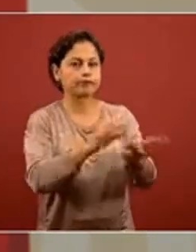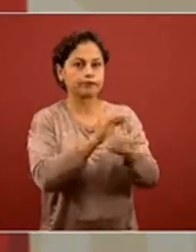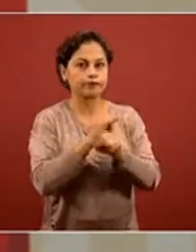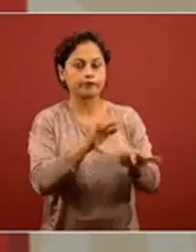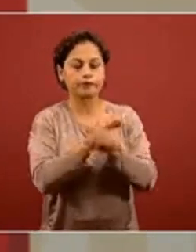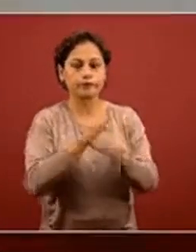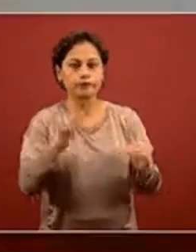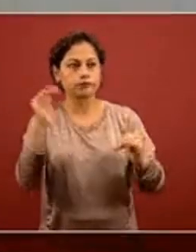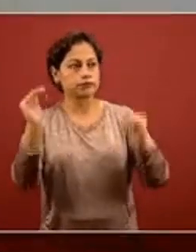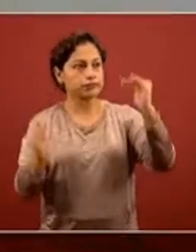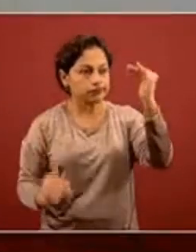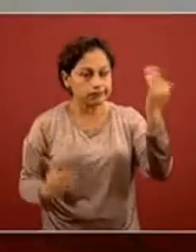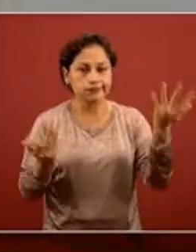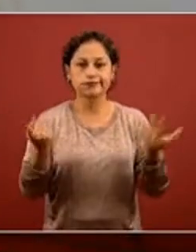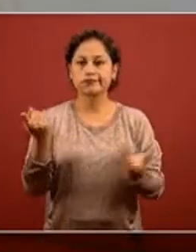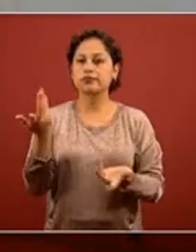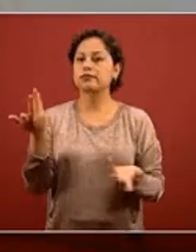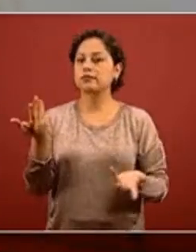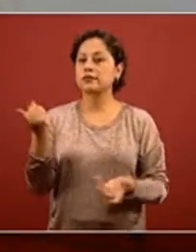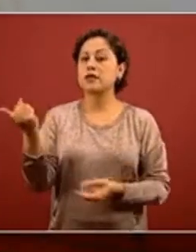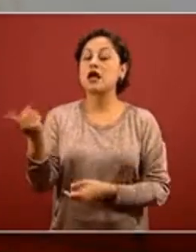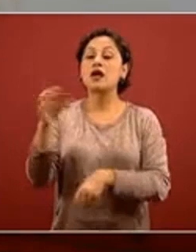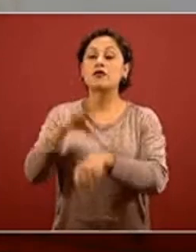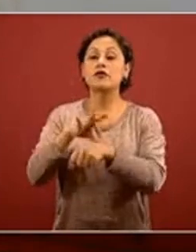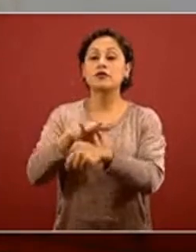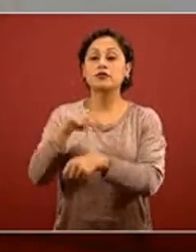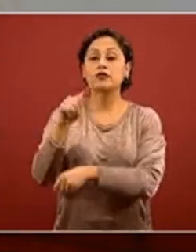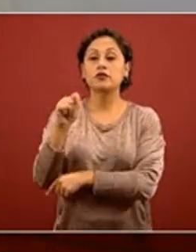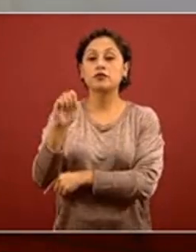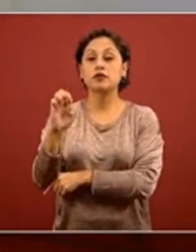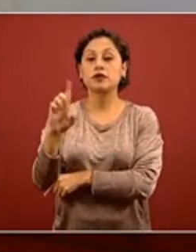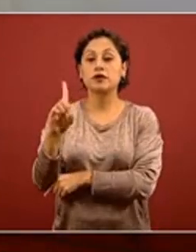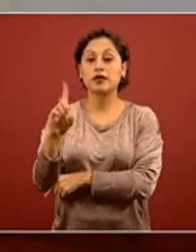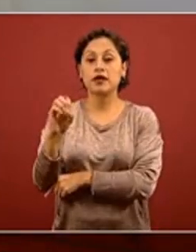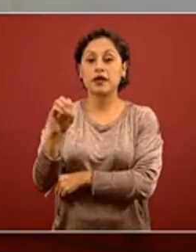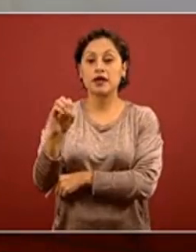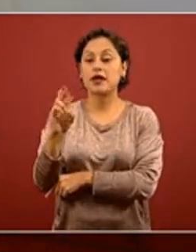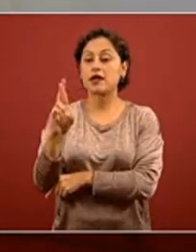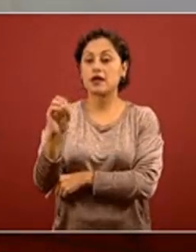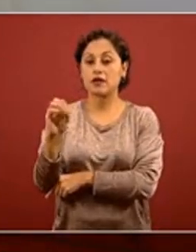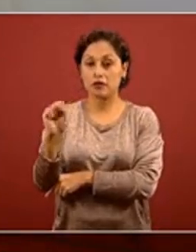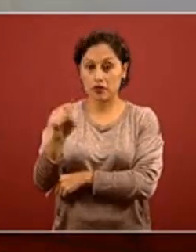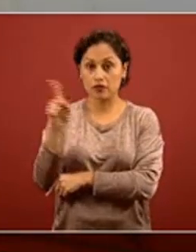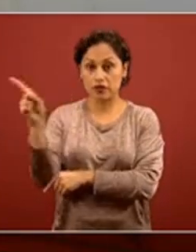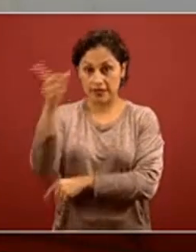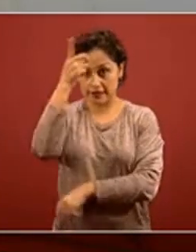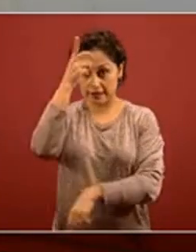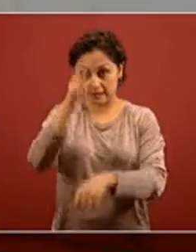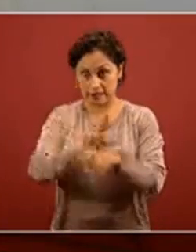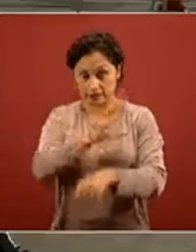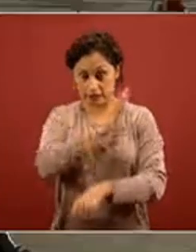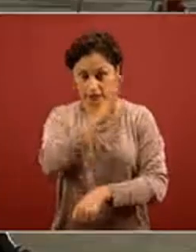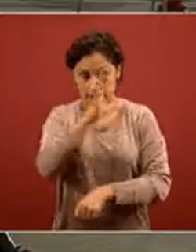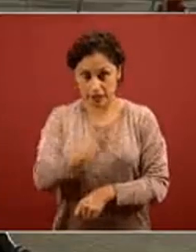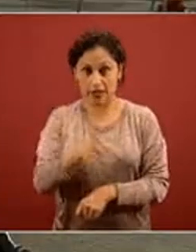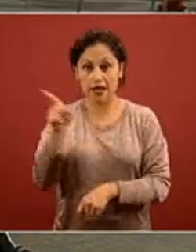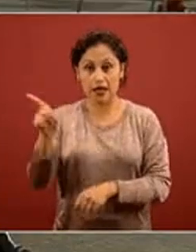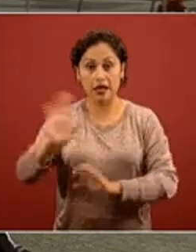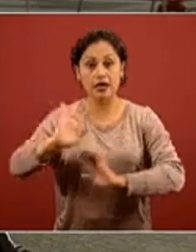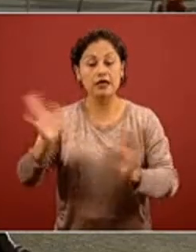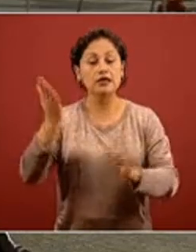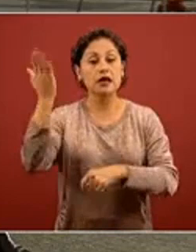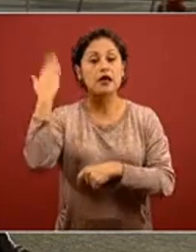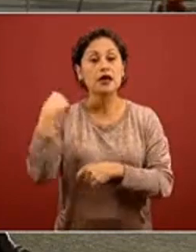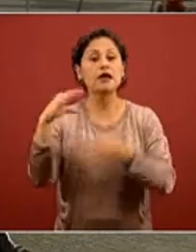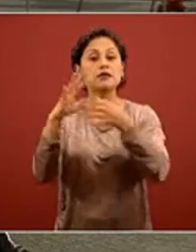Organización Mundial de la Salud, el doctor Tedros Ghebreyesus, su director general, ha hecho este señalamiento que todos conocemos, de que no